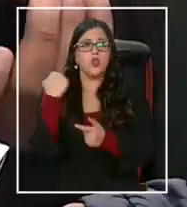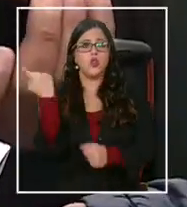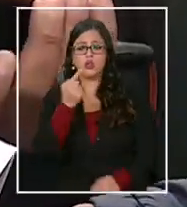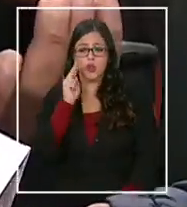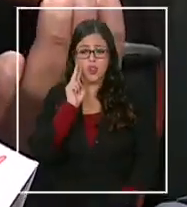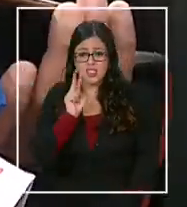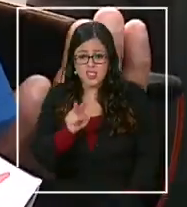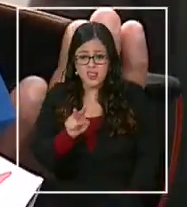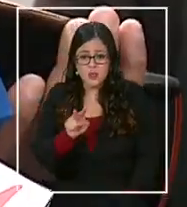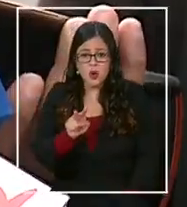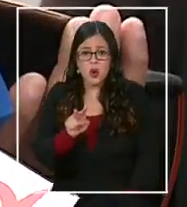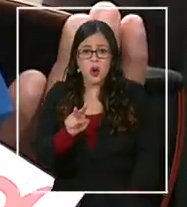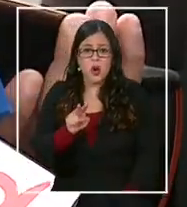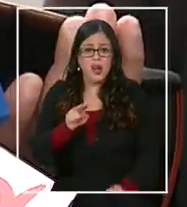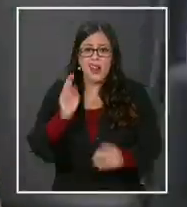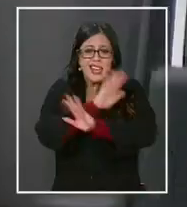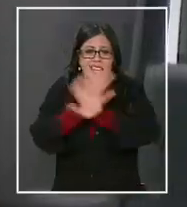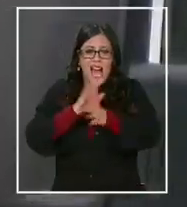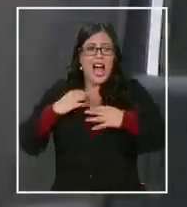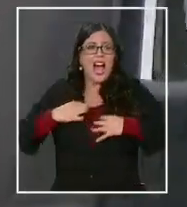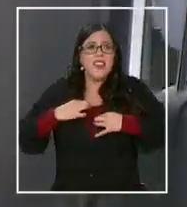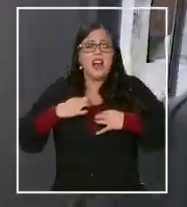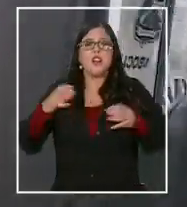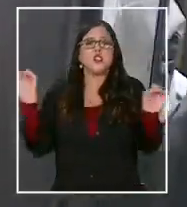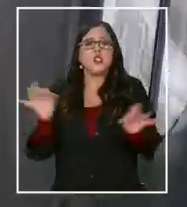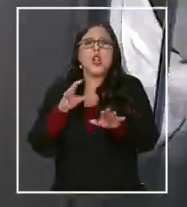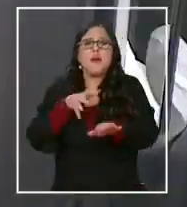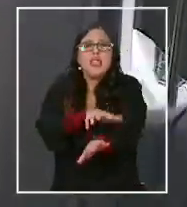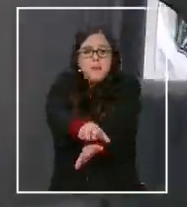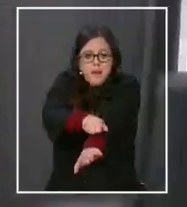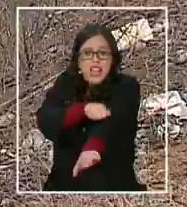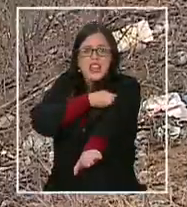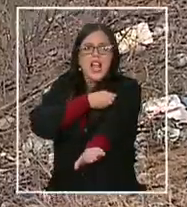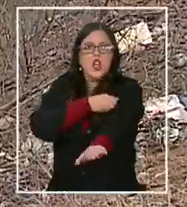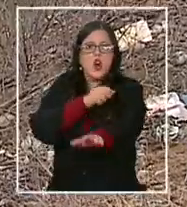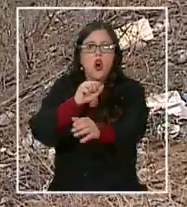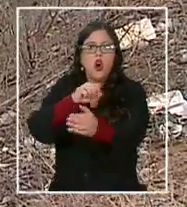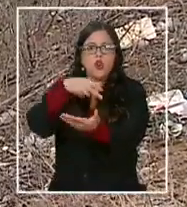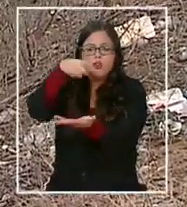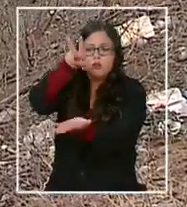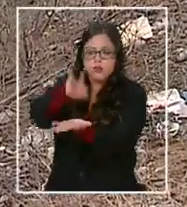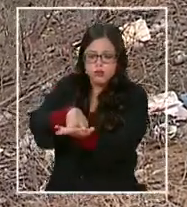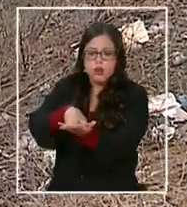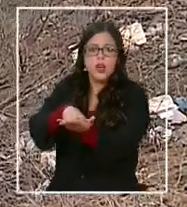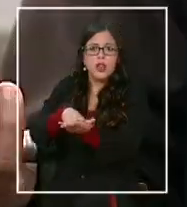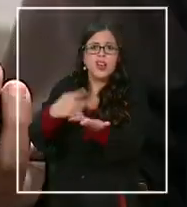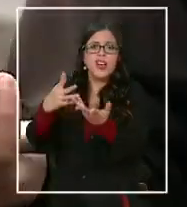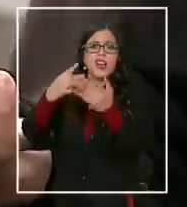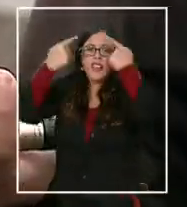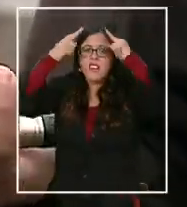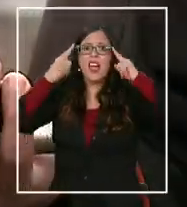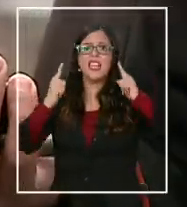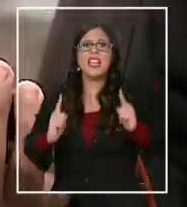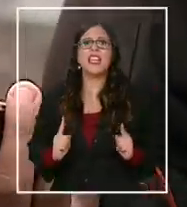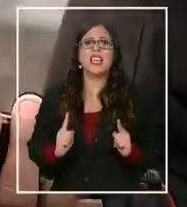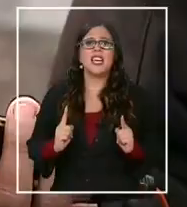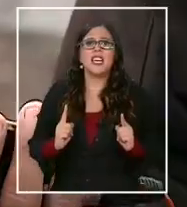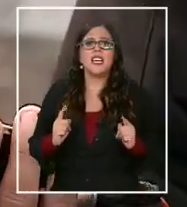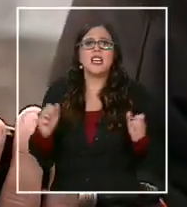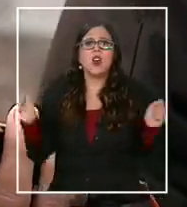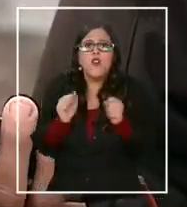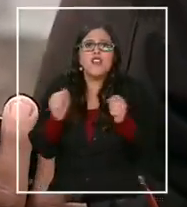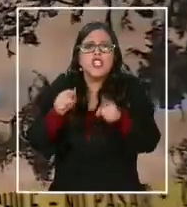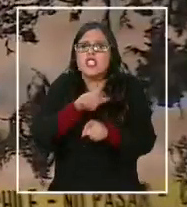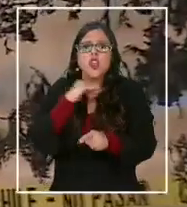nada. No tenía nada. Estaba solo con su pantalón botado en el suelo. Estaba golpeado. Estaba la intemperie, eso fue lo